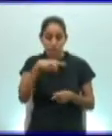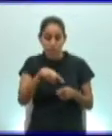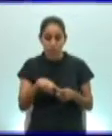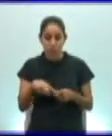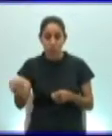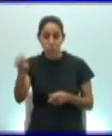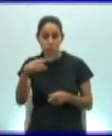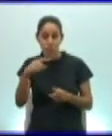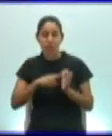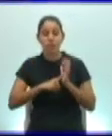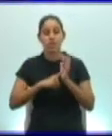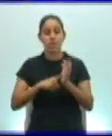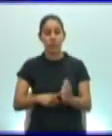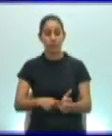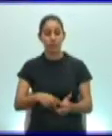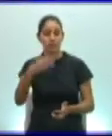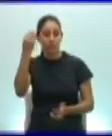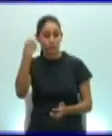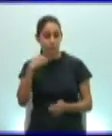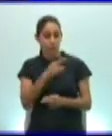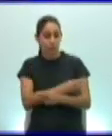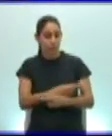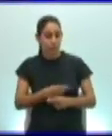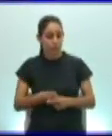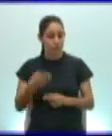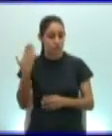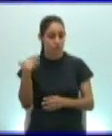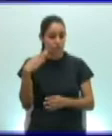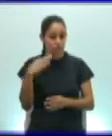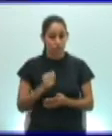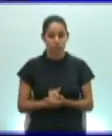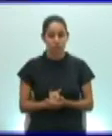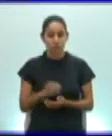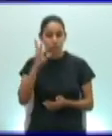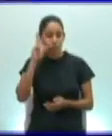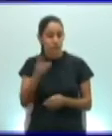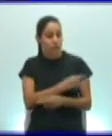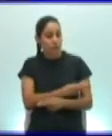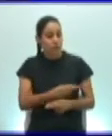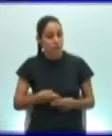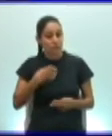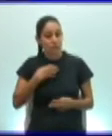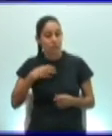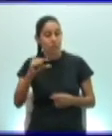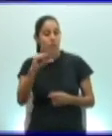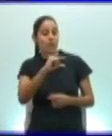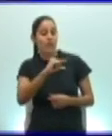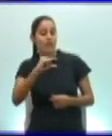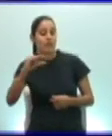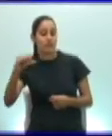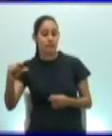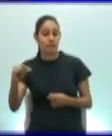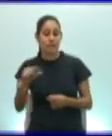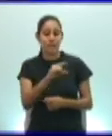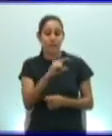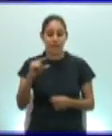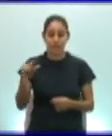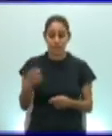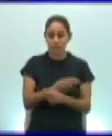lo demuestren con los hechos históricos. Recuerden que en historia nosotros tenemos una línea, y la línea en historia se